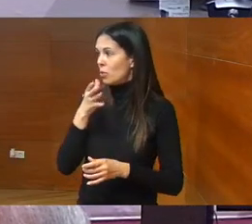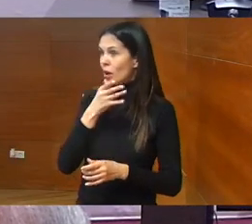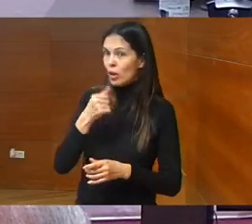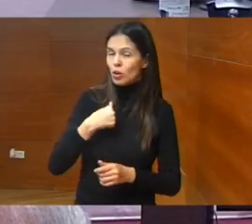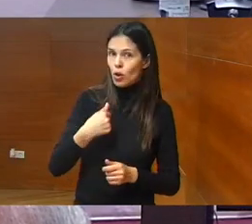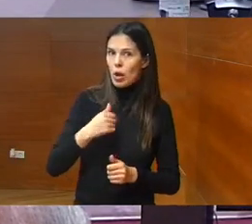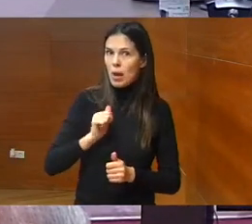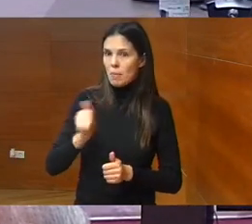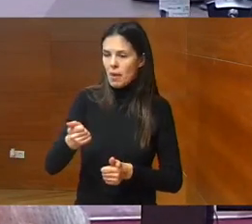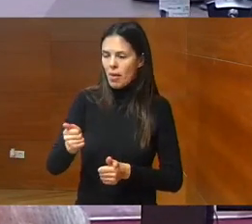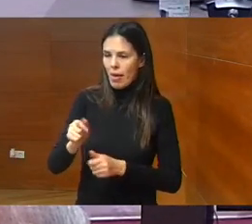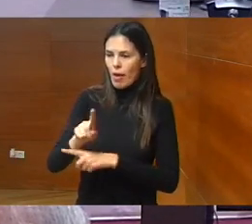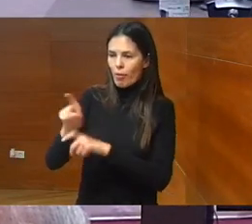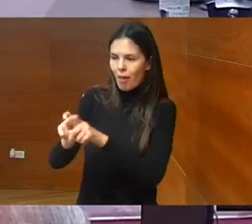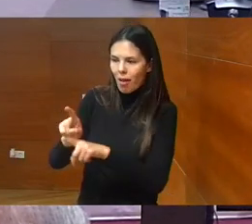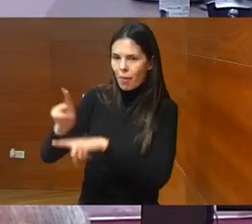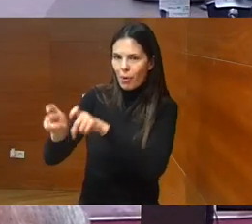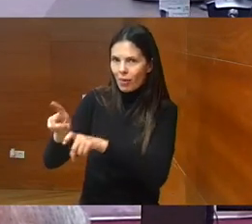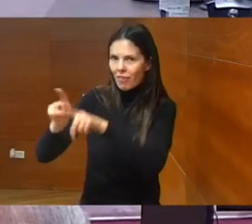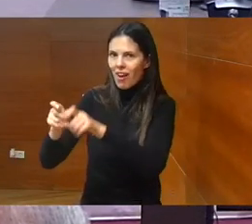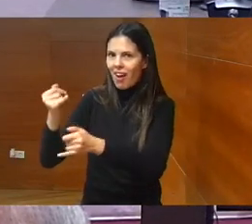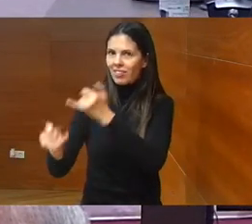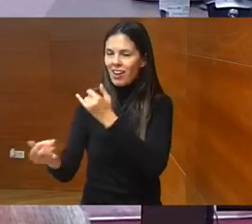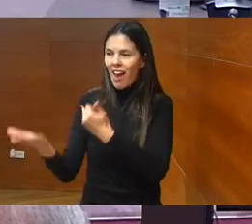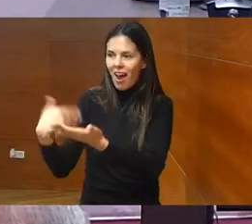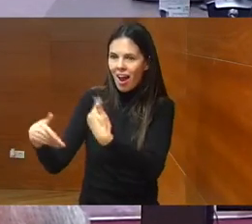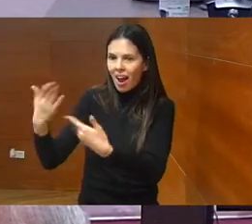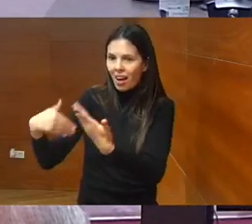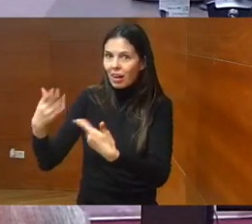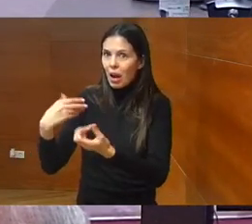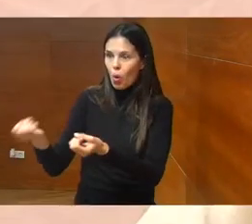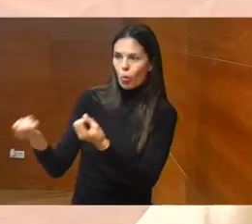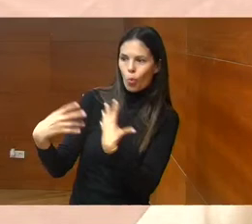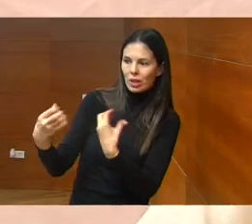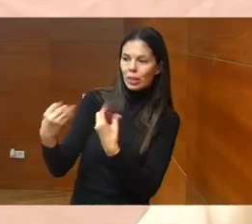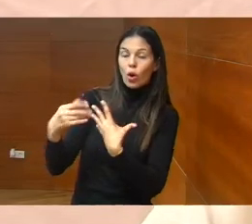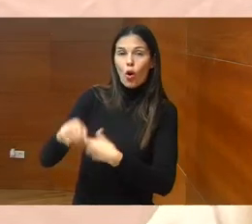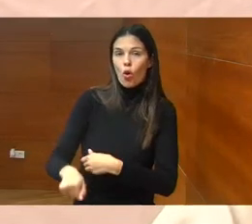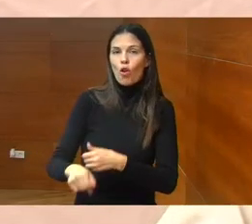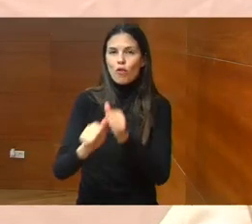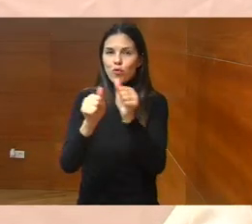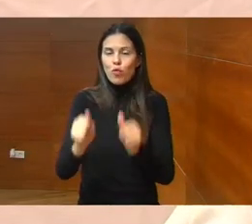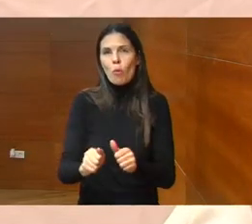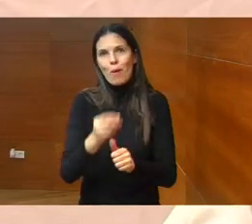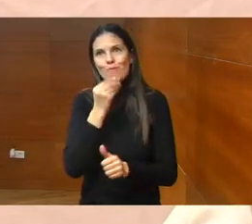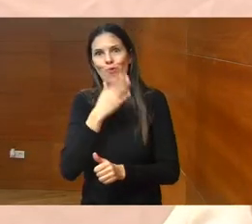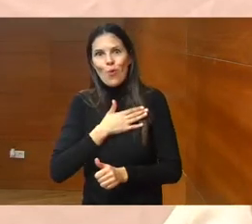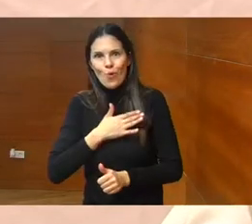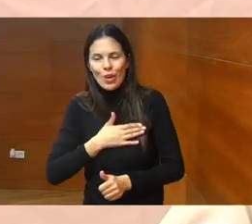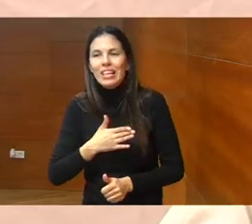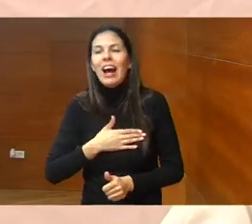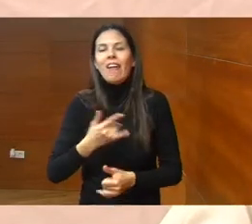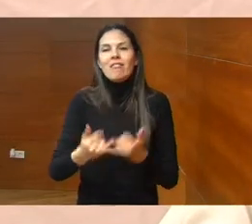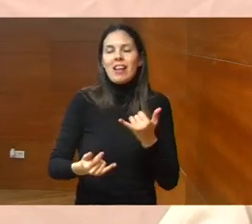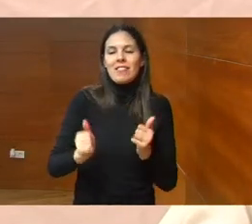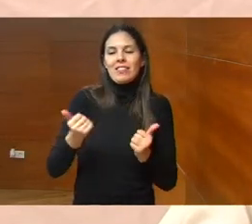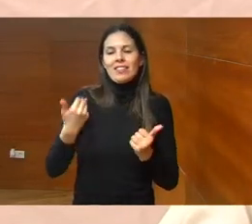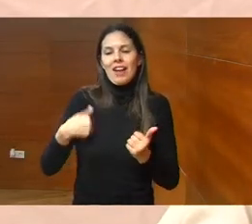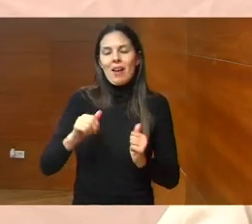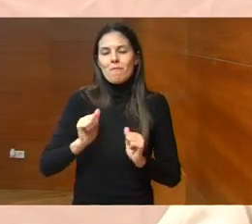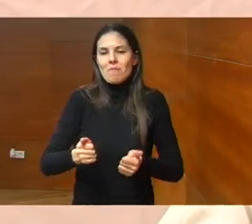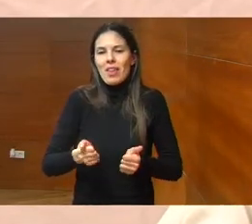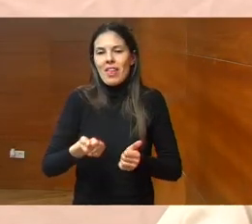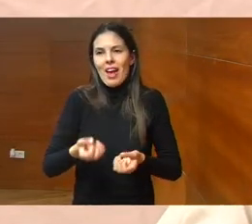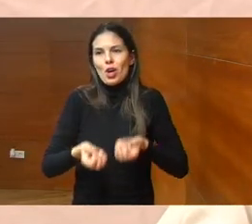insistentes consultas que Oye de forma muy generosa nos vaya a avanzar nos va a orientar